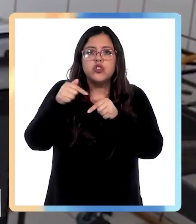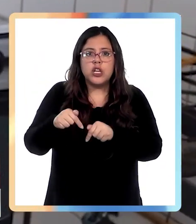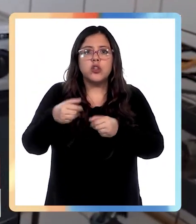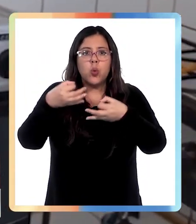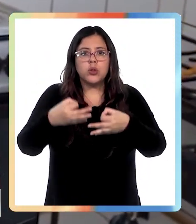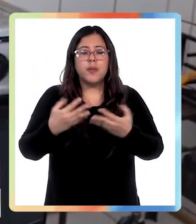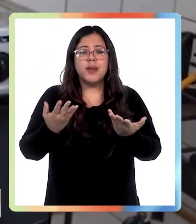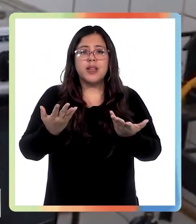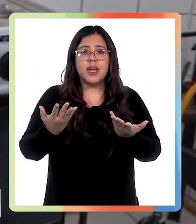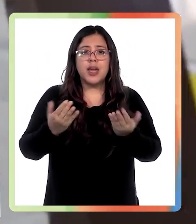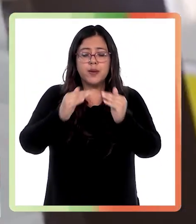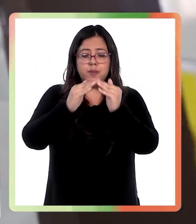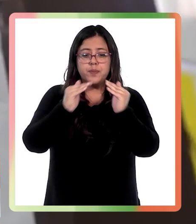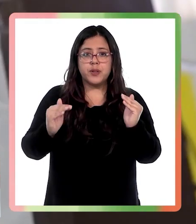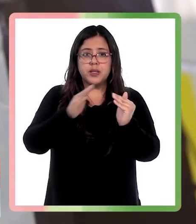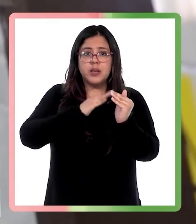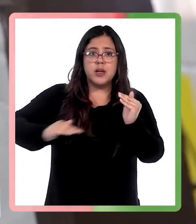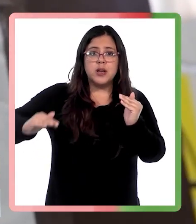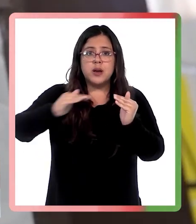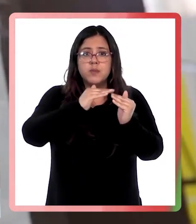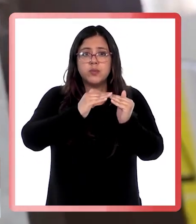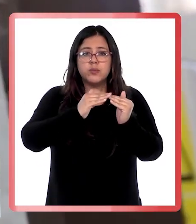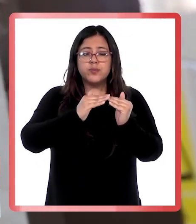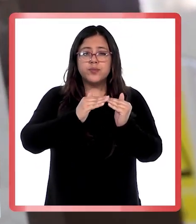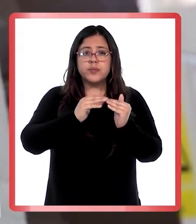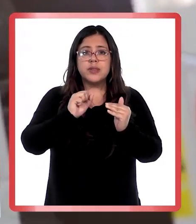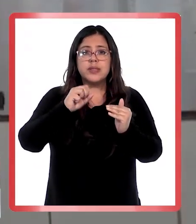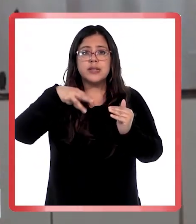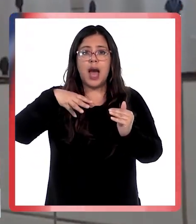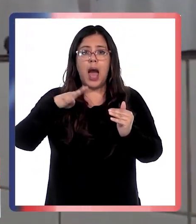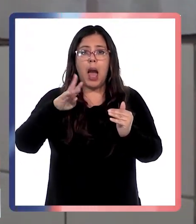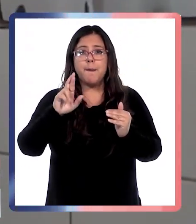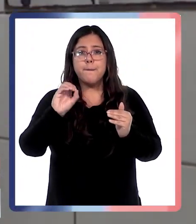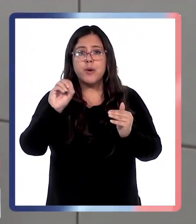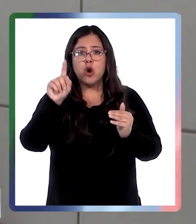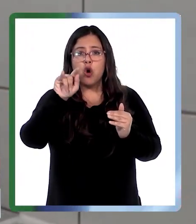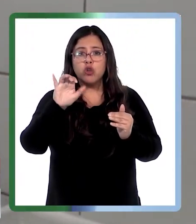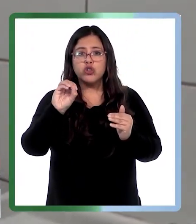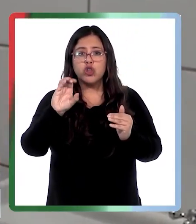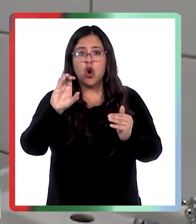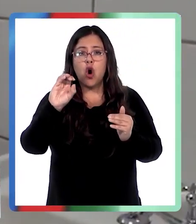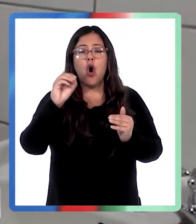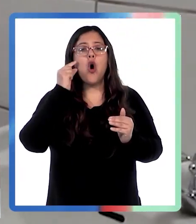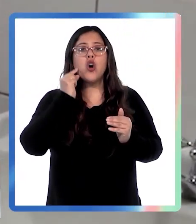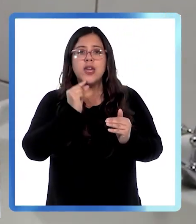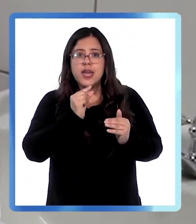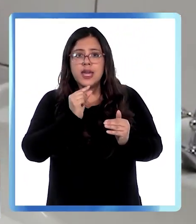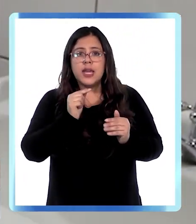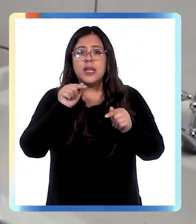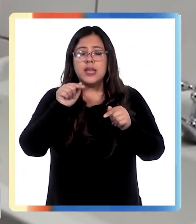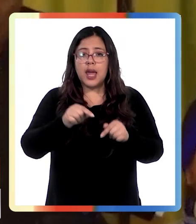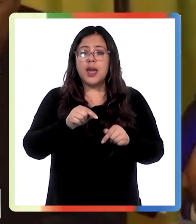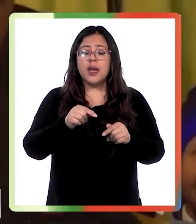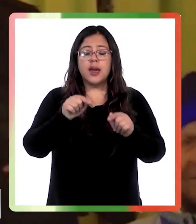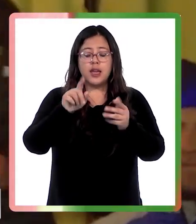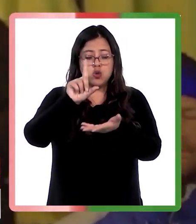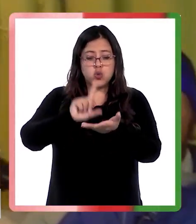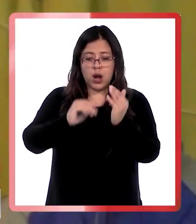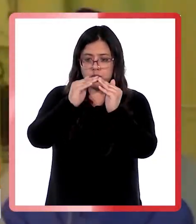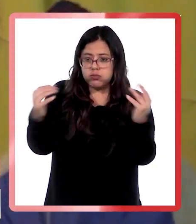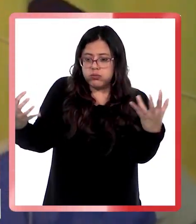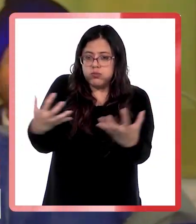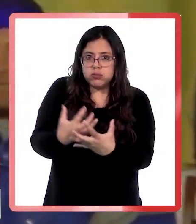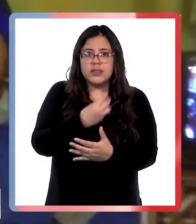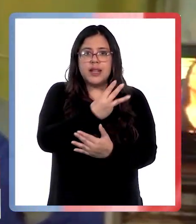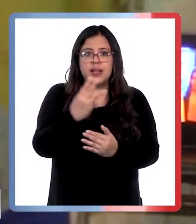llevado al albergue municipal ubicado en la población Ambrosio higgins a superar su capacidad máxima con 33 personas motivando la